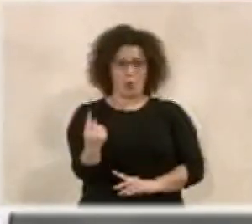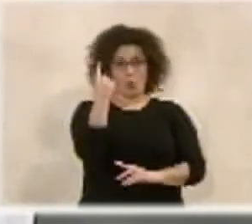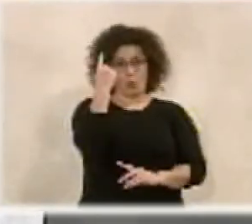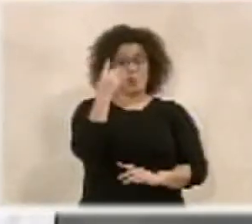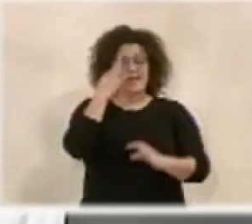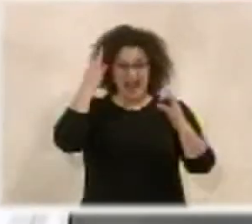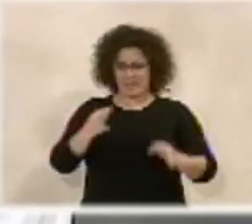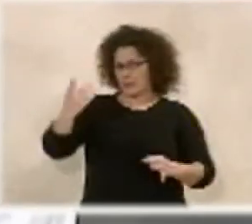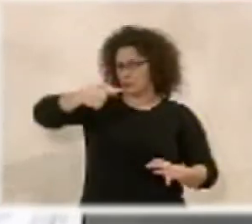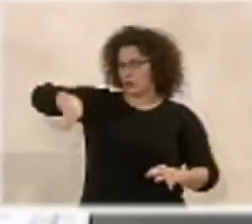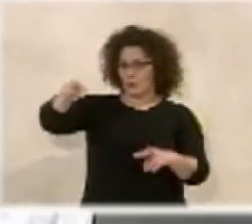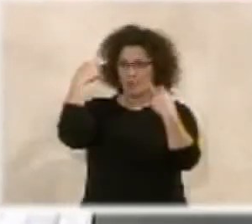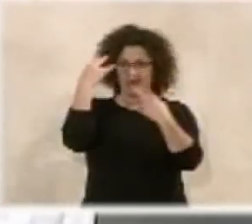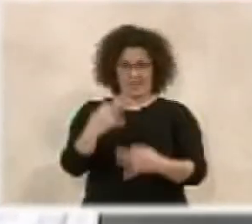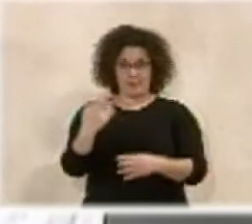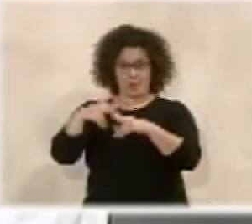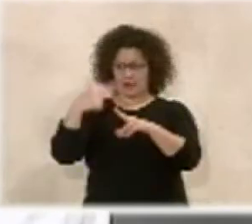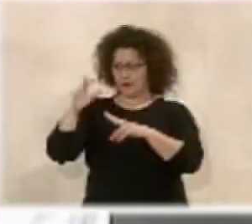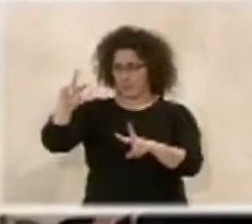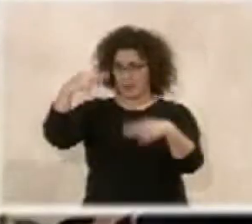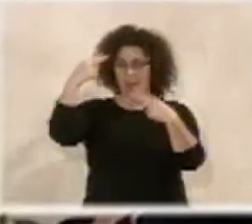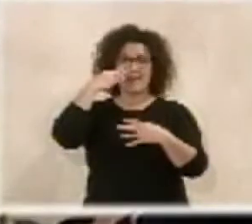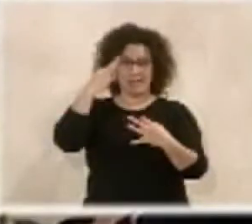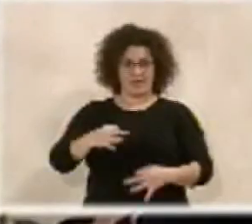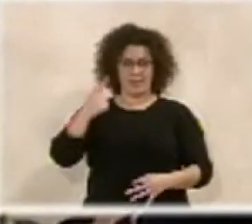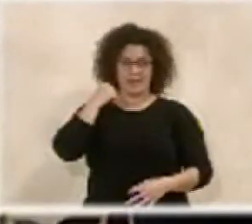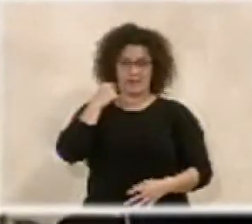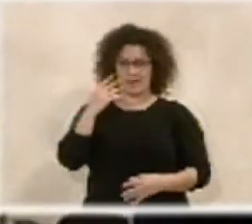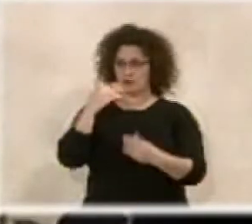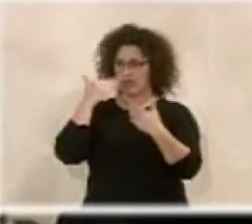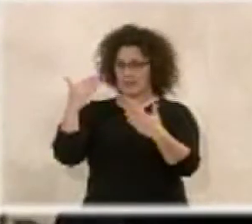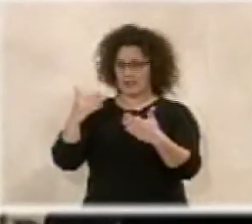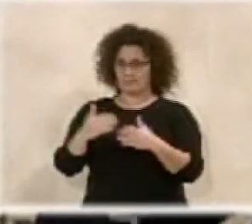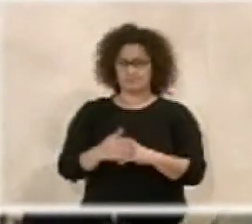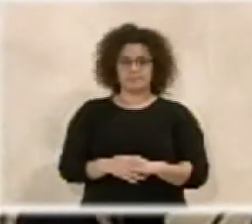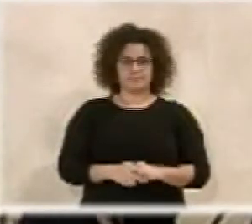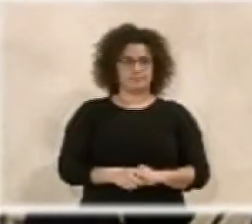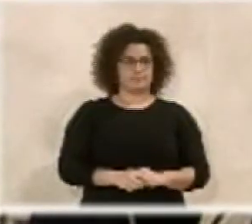realidad que tenéis que ver todos los políticos de aquí de Almería. Muchas gracias.